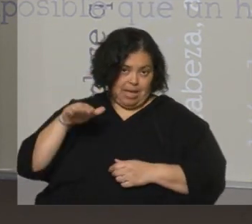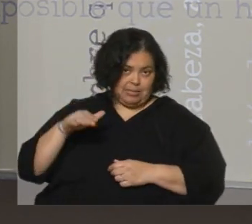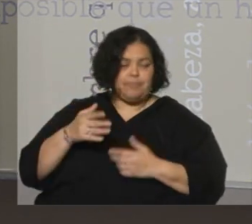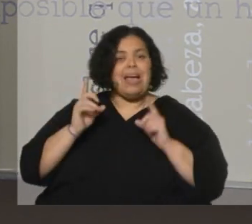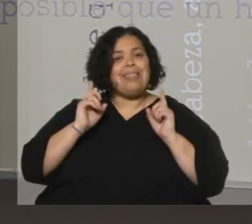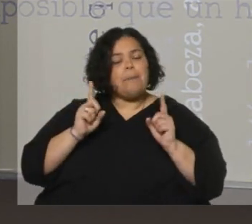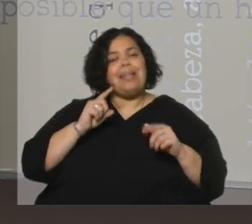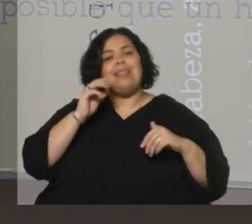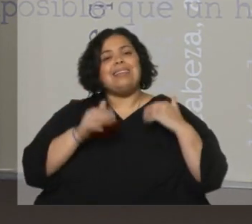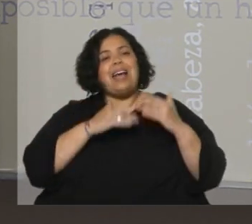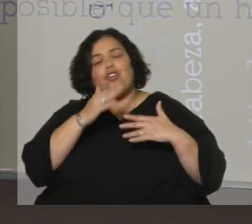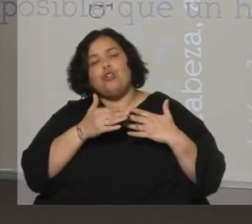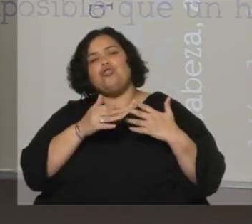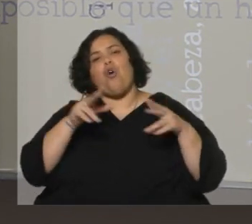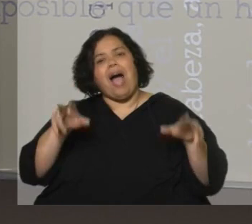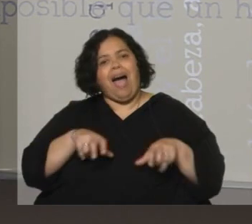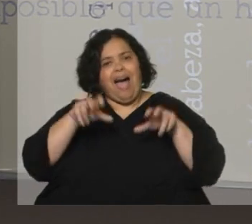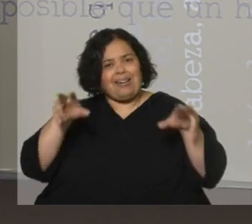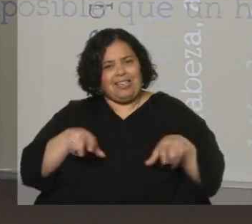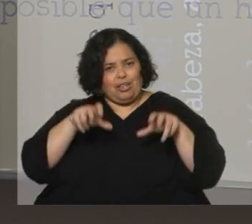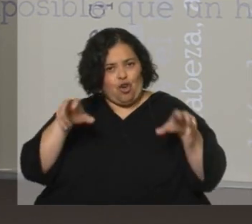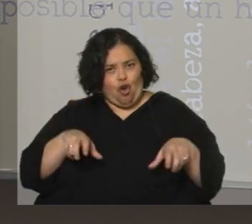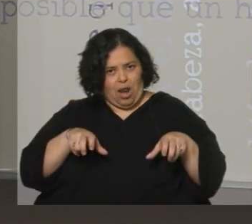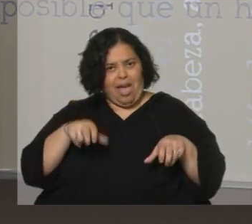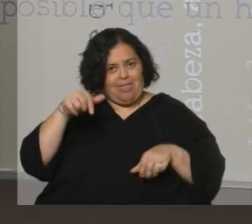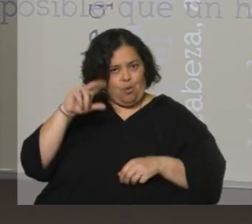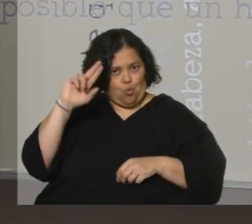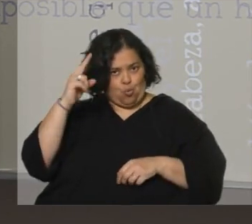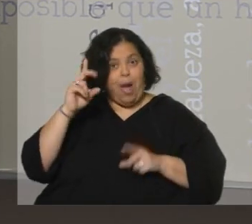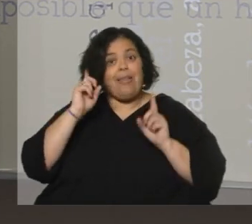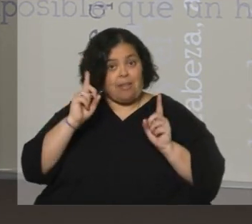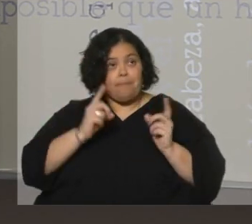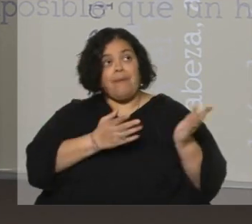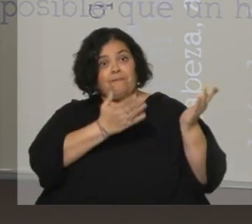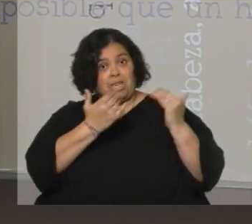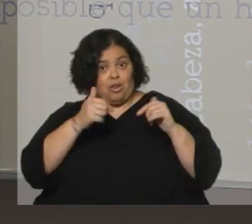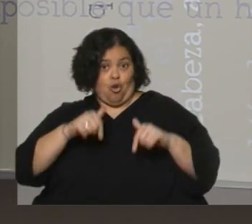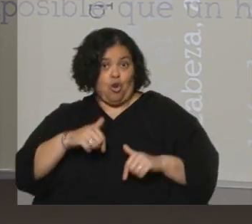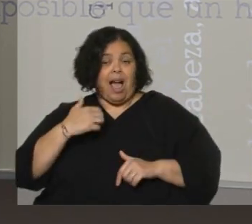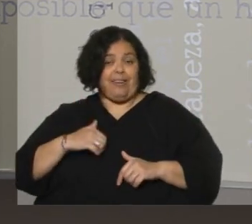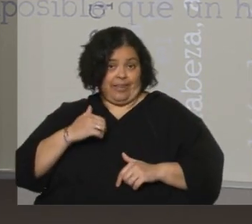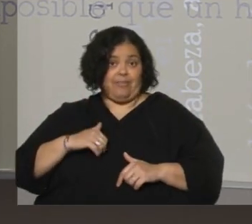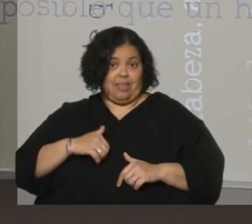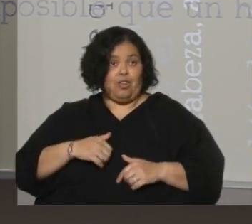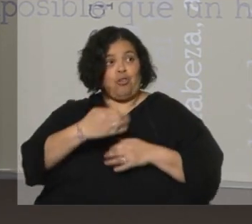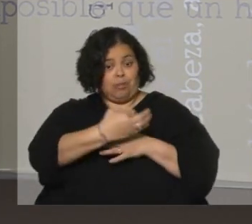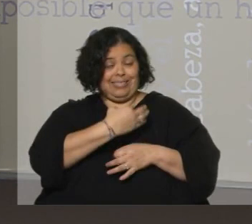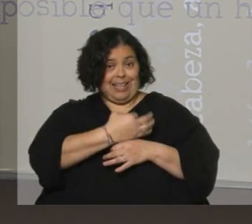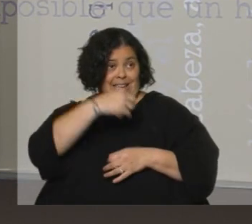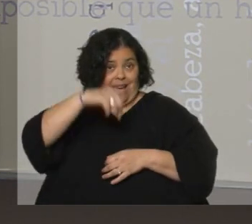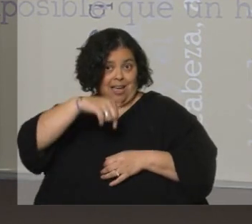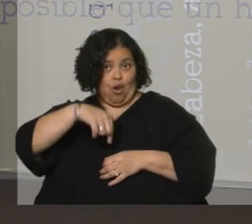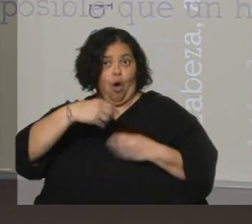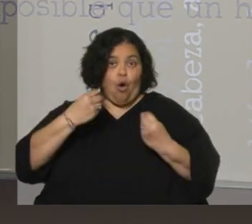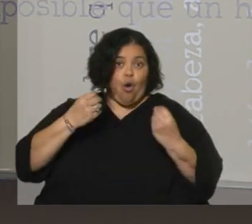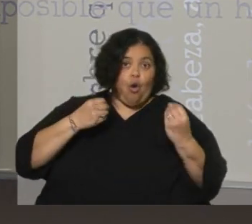desarrollo agrícola del siglo XXI uruguayo vino de la mano de muchos argentinos que cruzaron el charco y nos enseñaron muchas veces